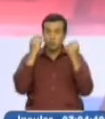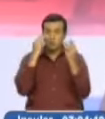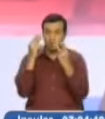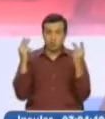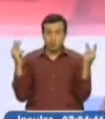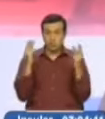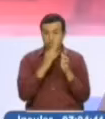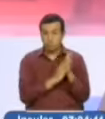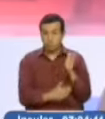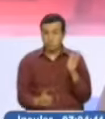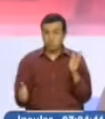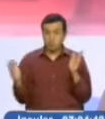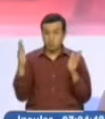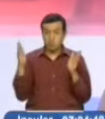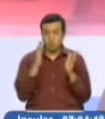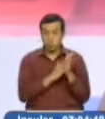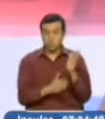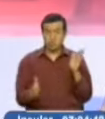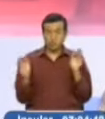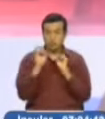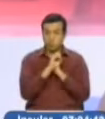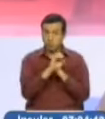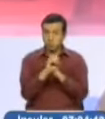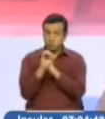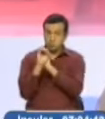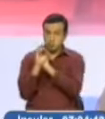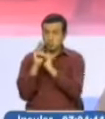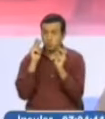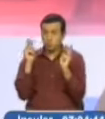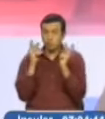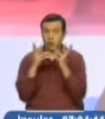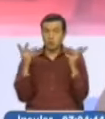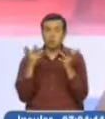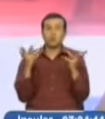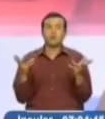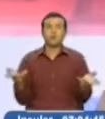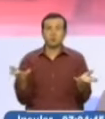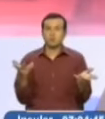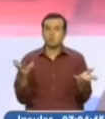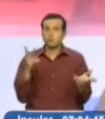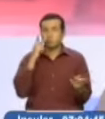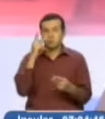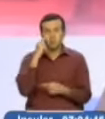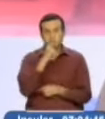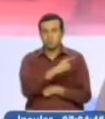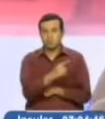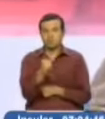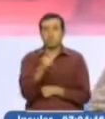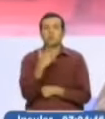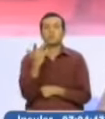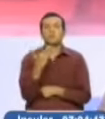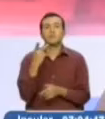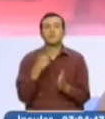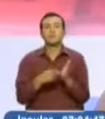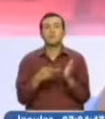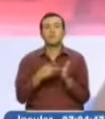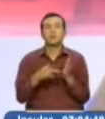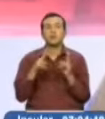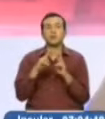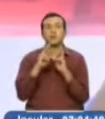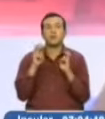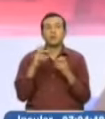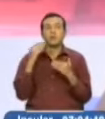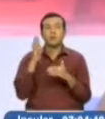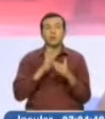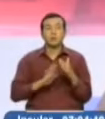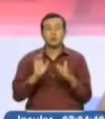visto en este tiempo de campaña y en estas elecciones va a ser de alguna manera el tono de lo que va a ocurrir con la política en el Ecuador